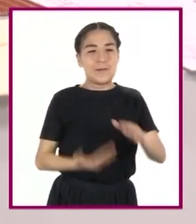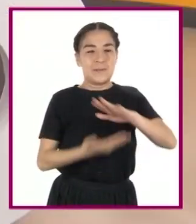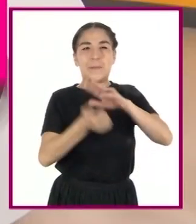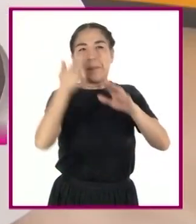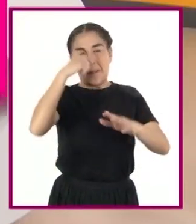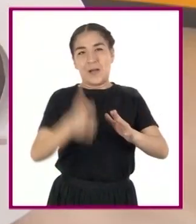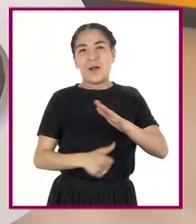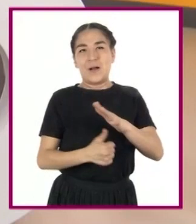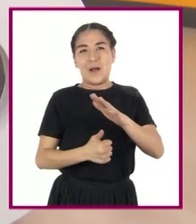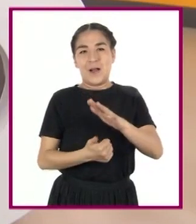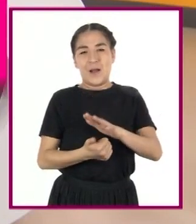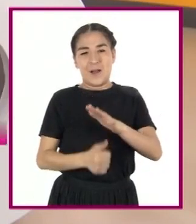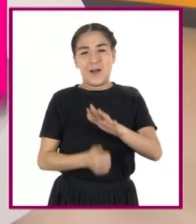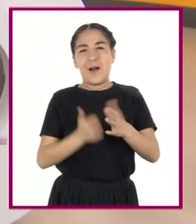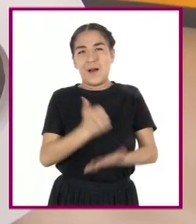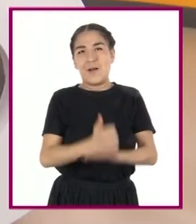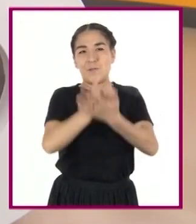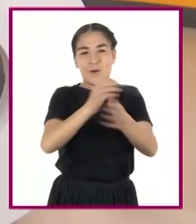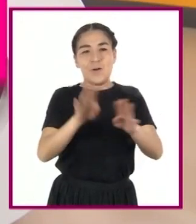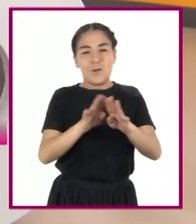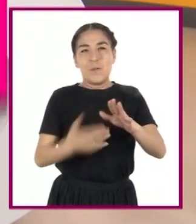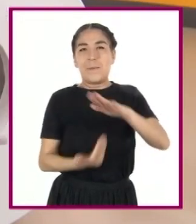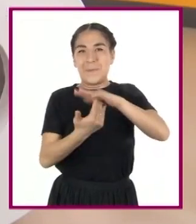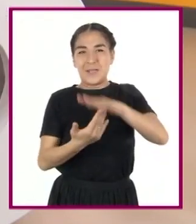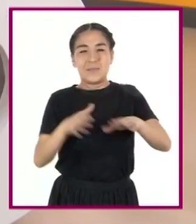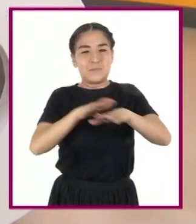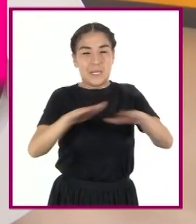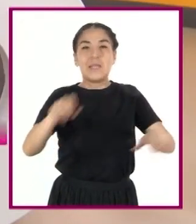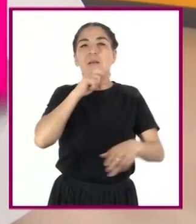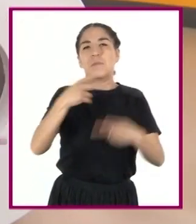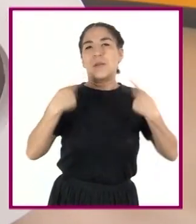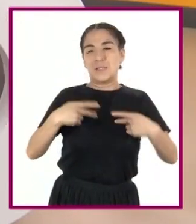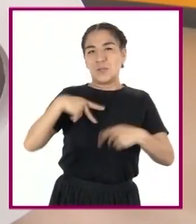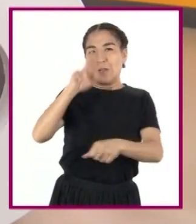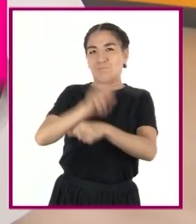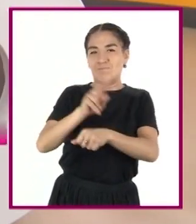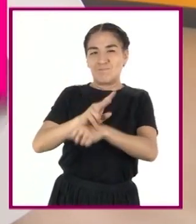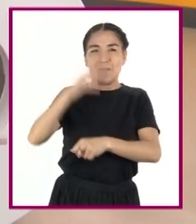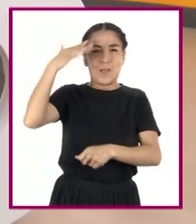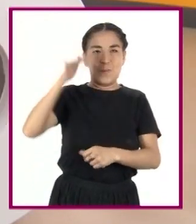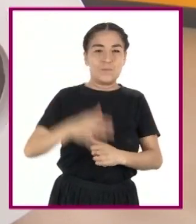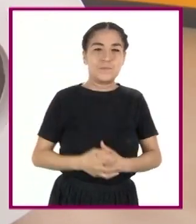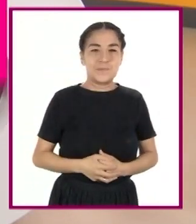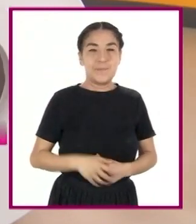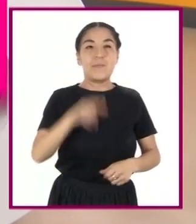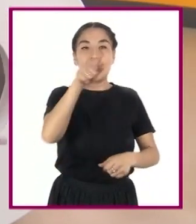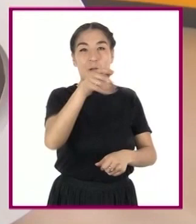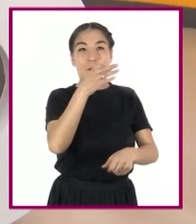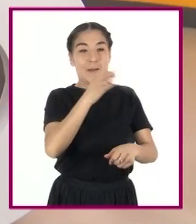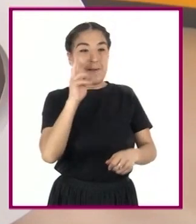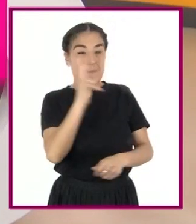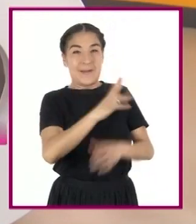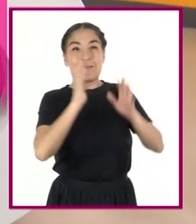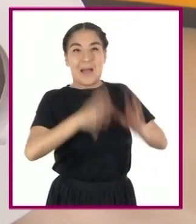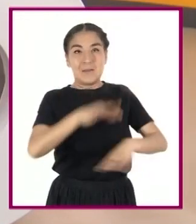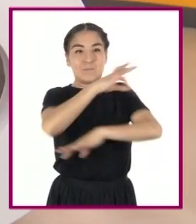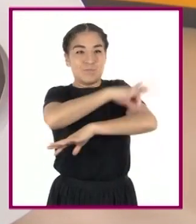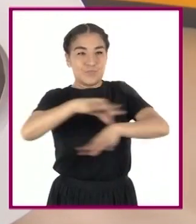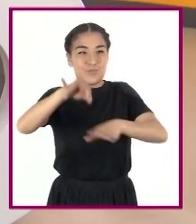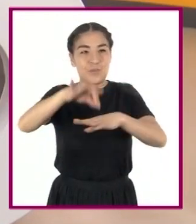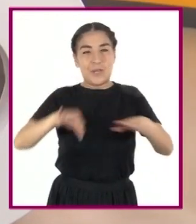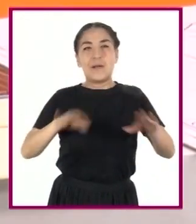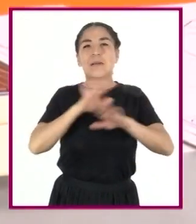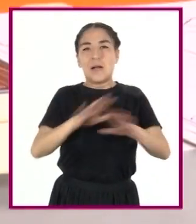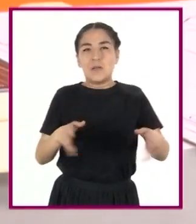protector, además de tener la asistencia de una persona adulta. Ahora que ya están cortadas todas las piezas,